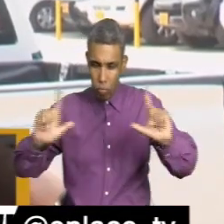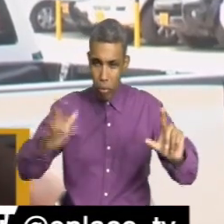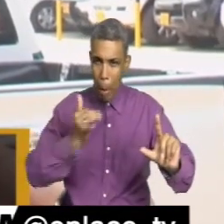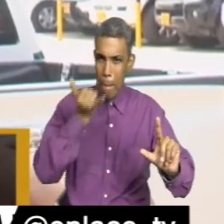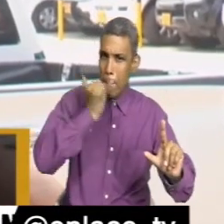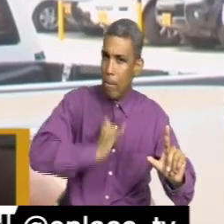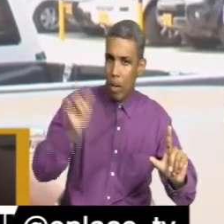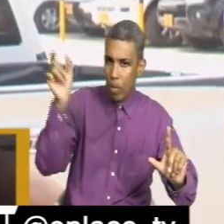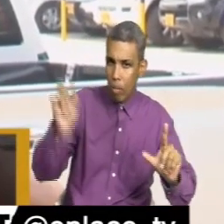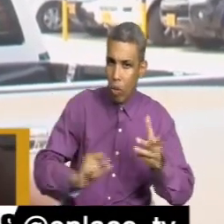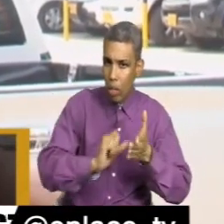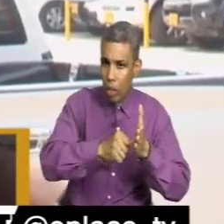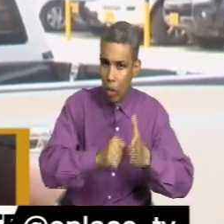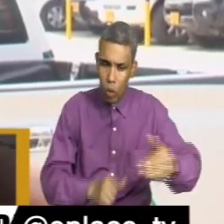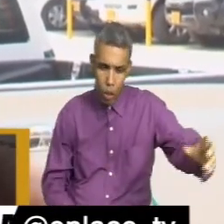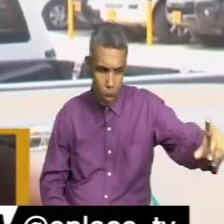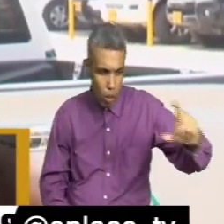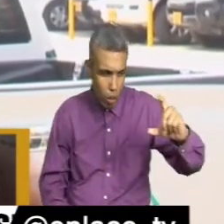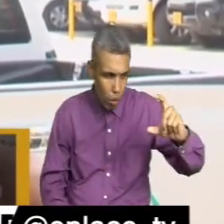de inteligencia y policía judicial